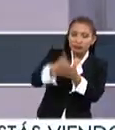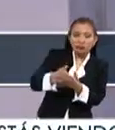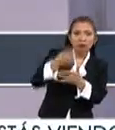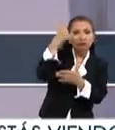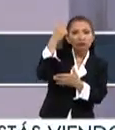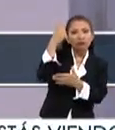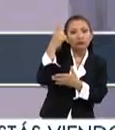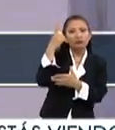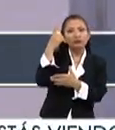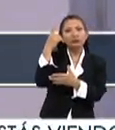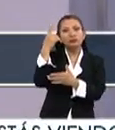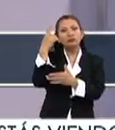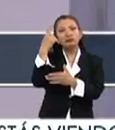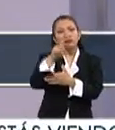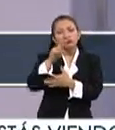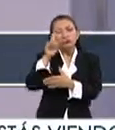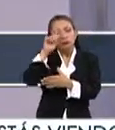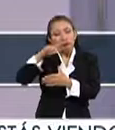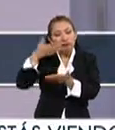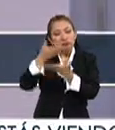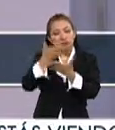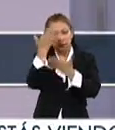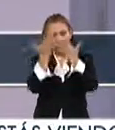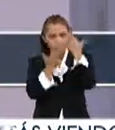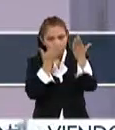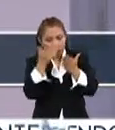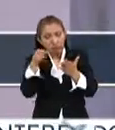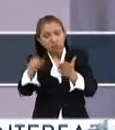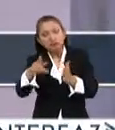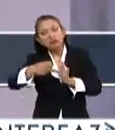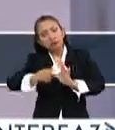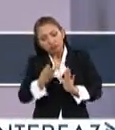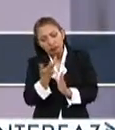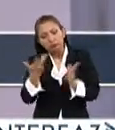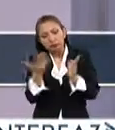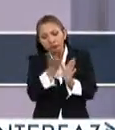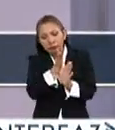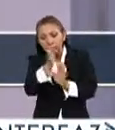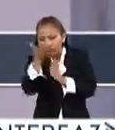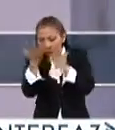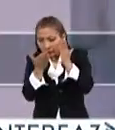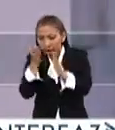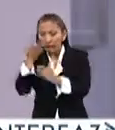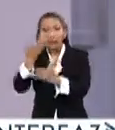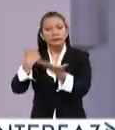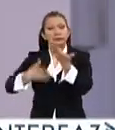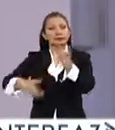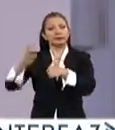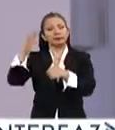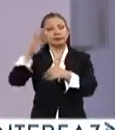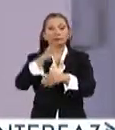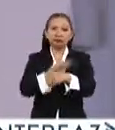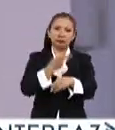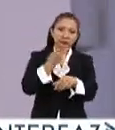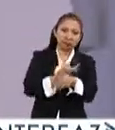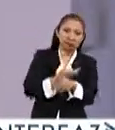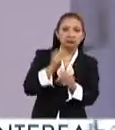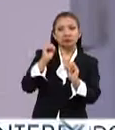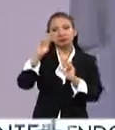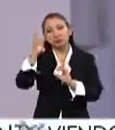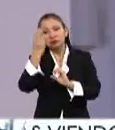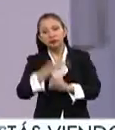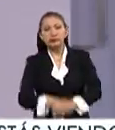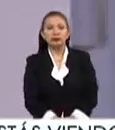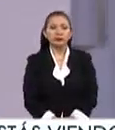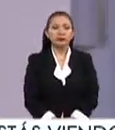una orientación académica y que retomen una ruta académica que los lleve a concluir inclusive bachillerato y la